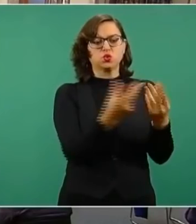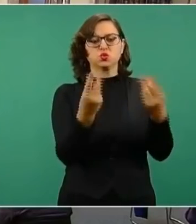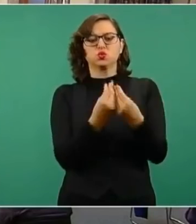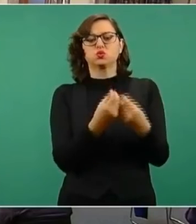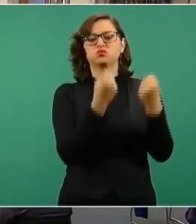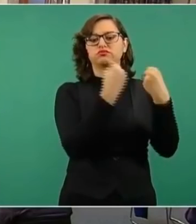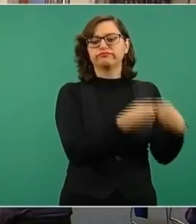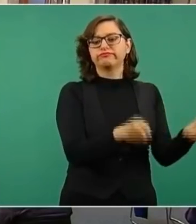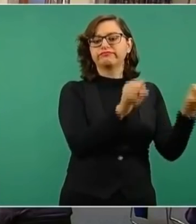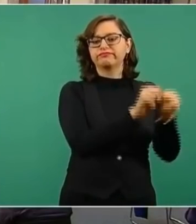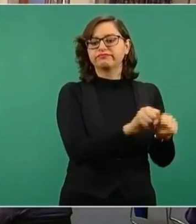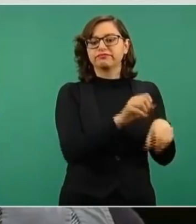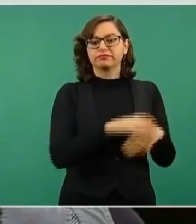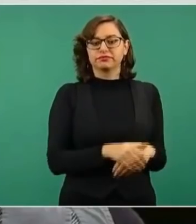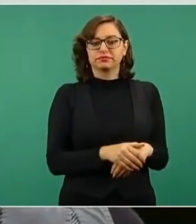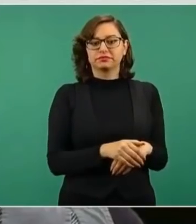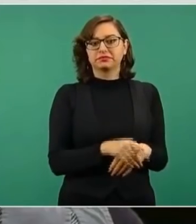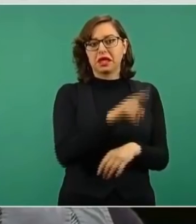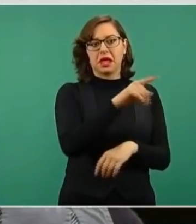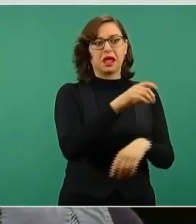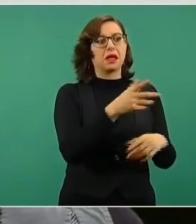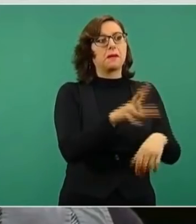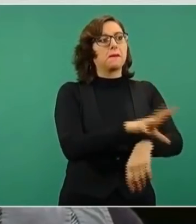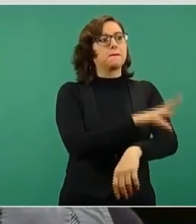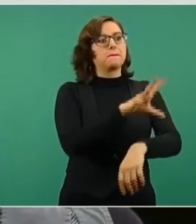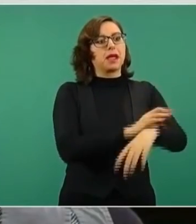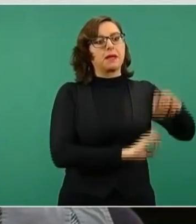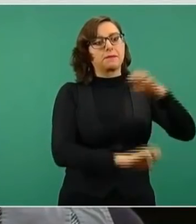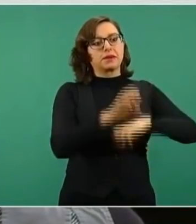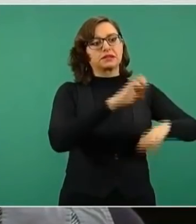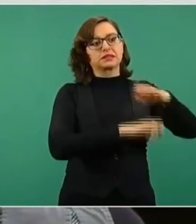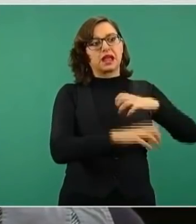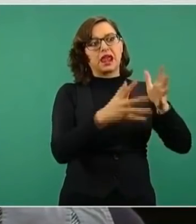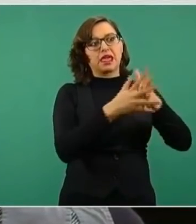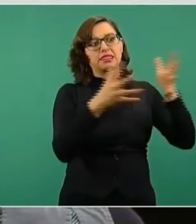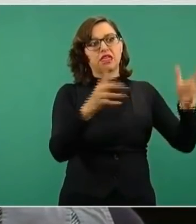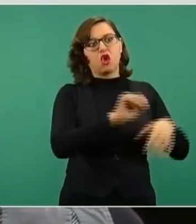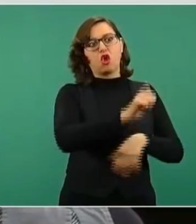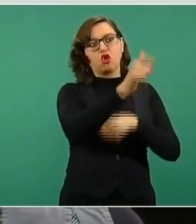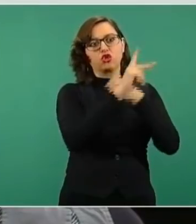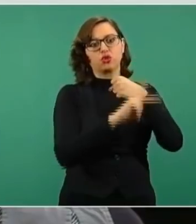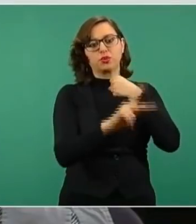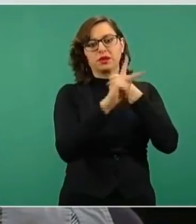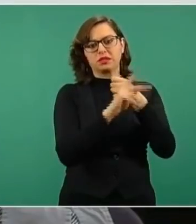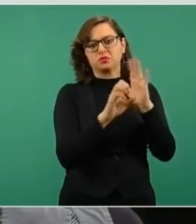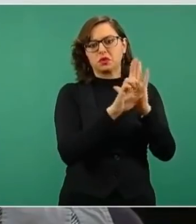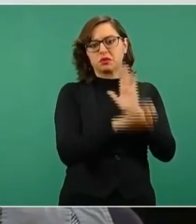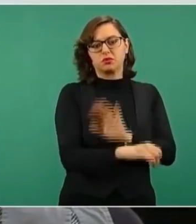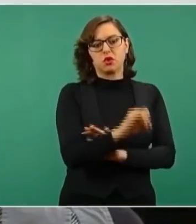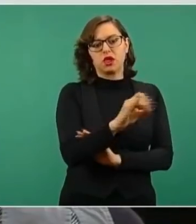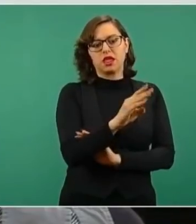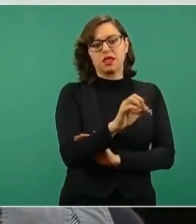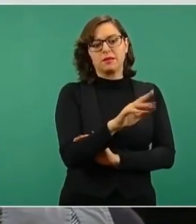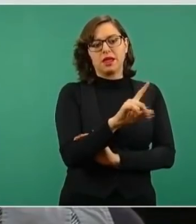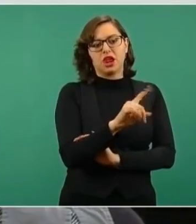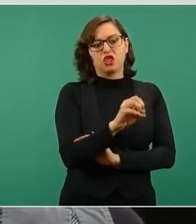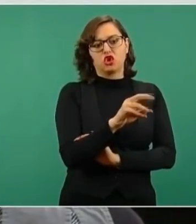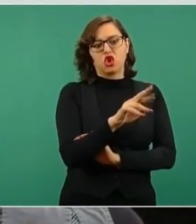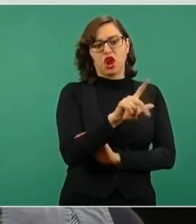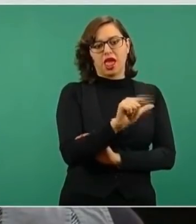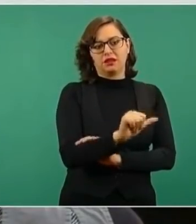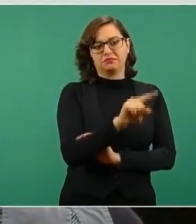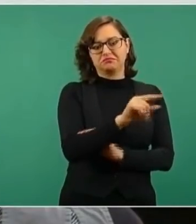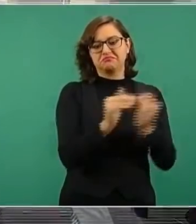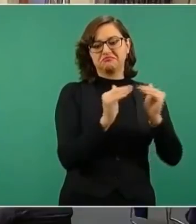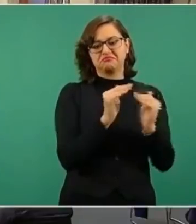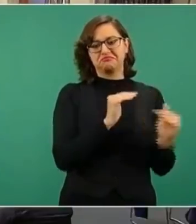energía, como Iberdrola. ¿Eso qué genera? Pues de entrada desigualdad, ¿no? Pero